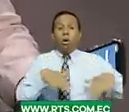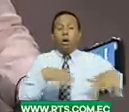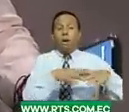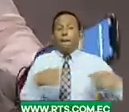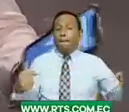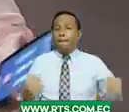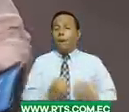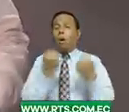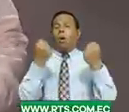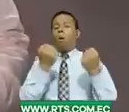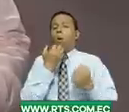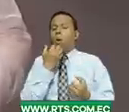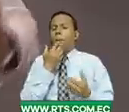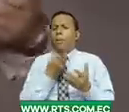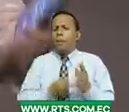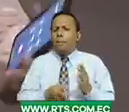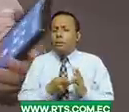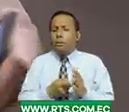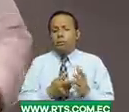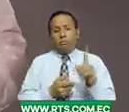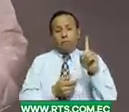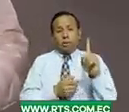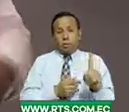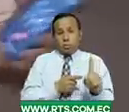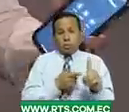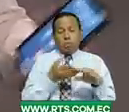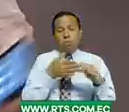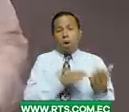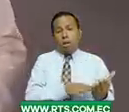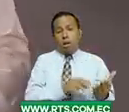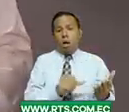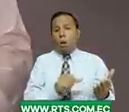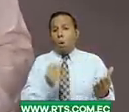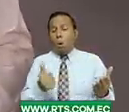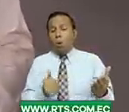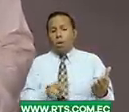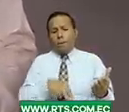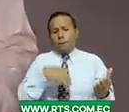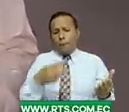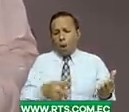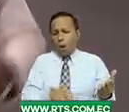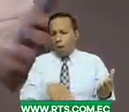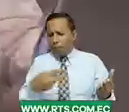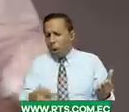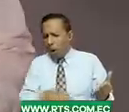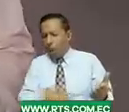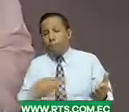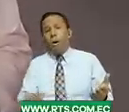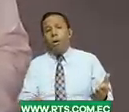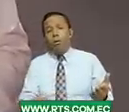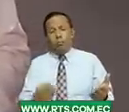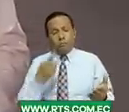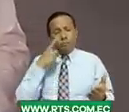también resultaron heridas. Nosotros tenemos un informe respecto a este tema. Adelante con el video.